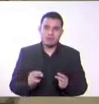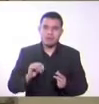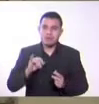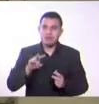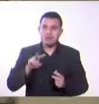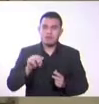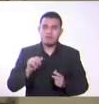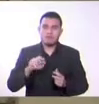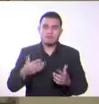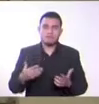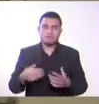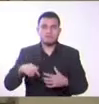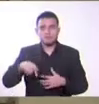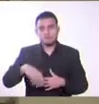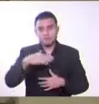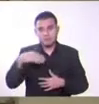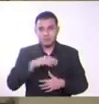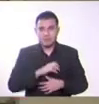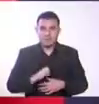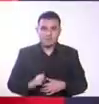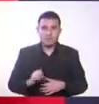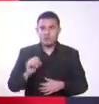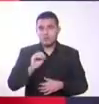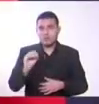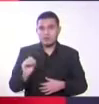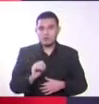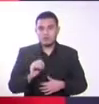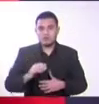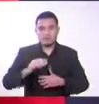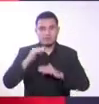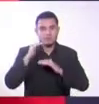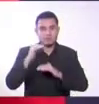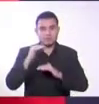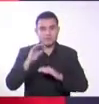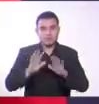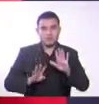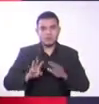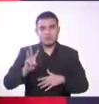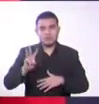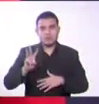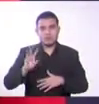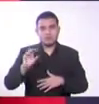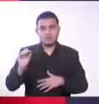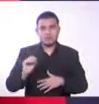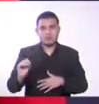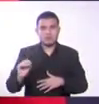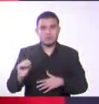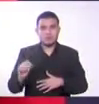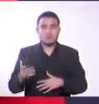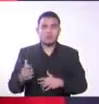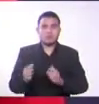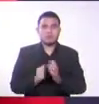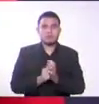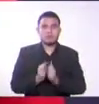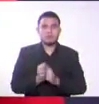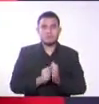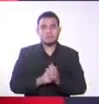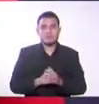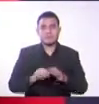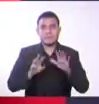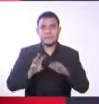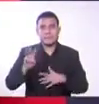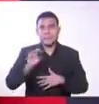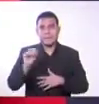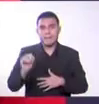Salvador, actualmente tenemos un porcentaje estándar, un 13%. La situación es que ese 13% se aplica a